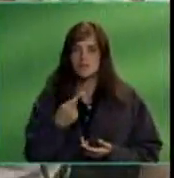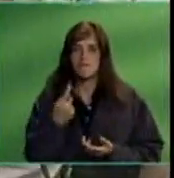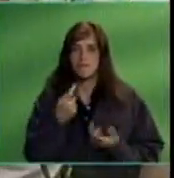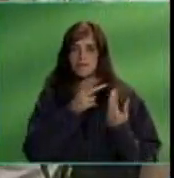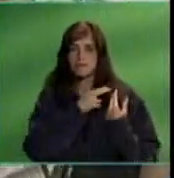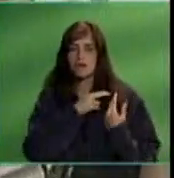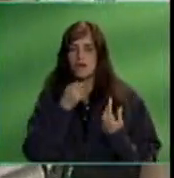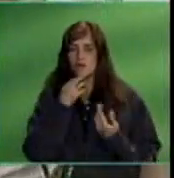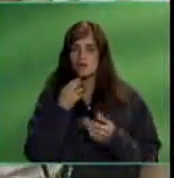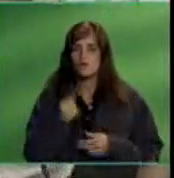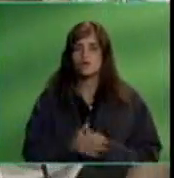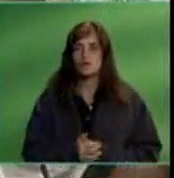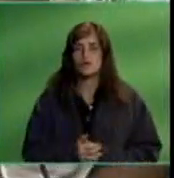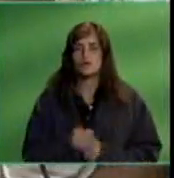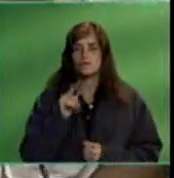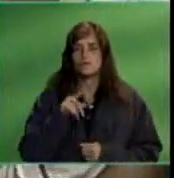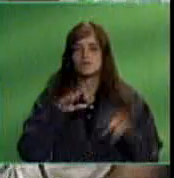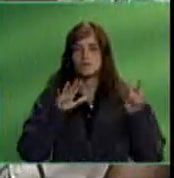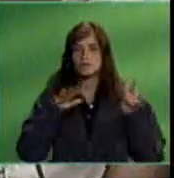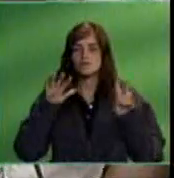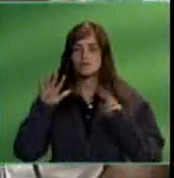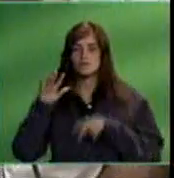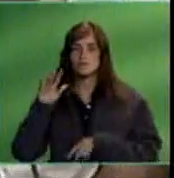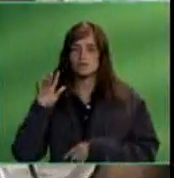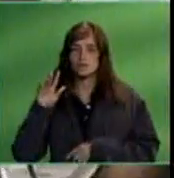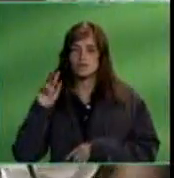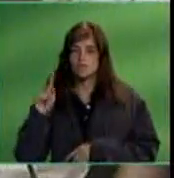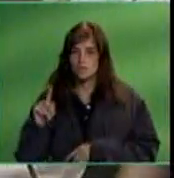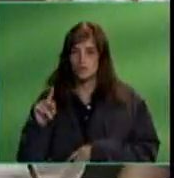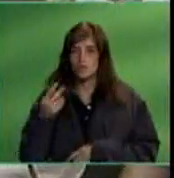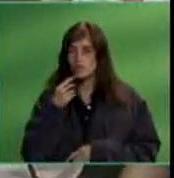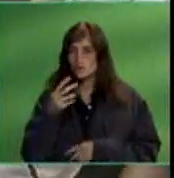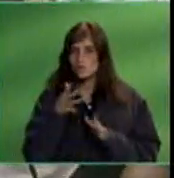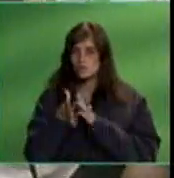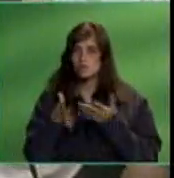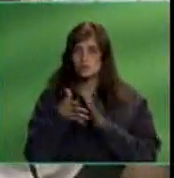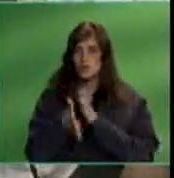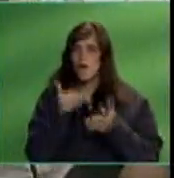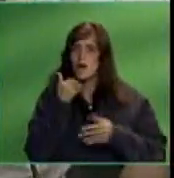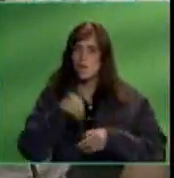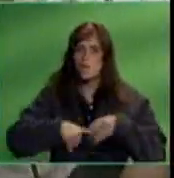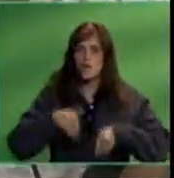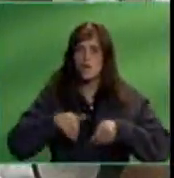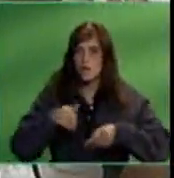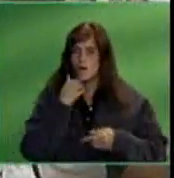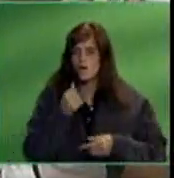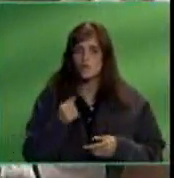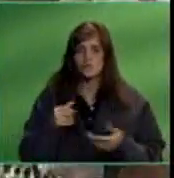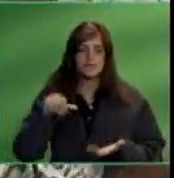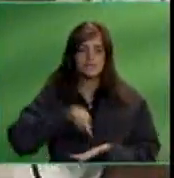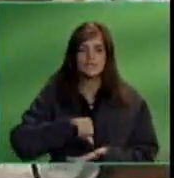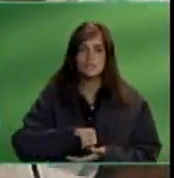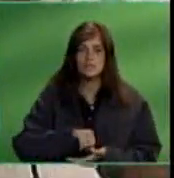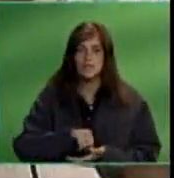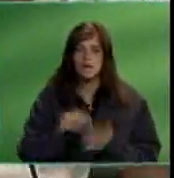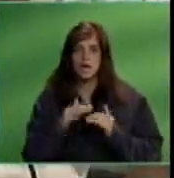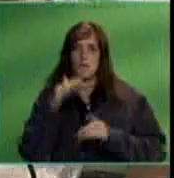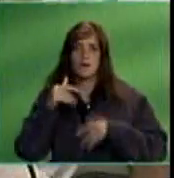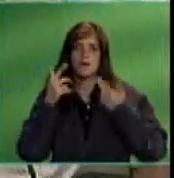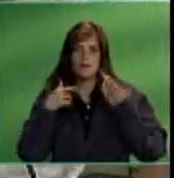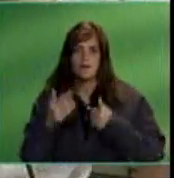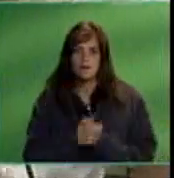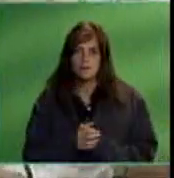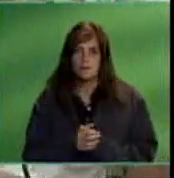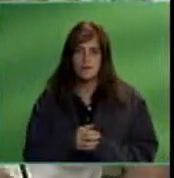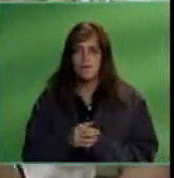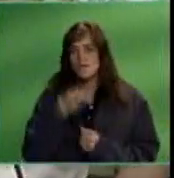176 Centros donde maduro sacó más votos que Chávez y que quién se va a creer eso que en un centro en aracu Nicolás Maduro